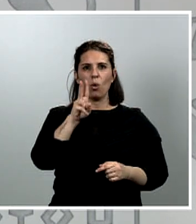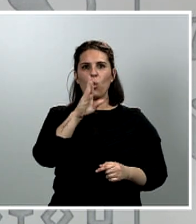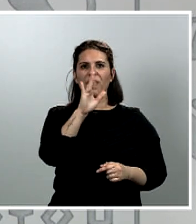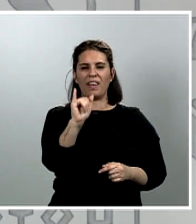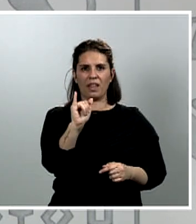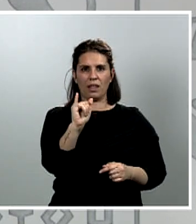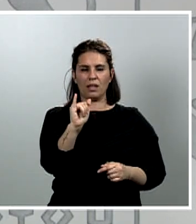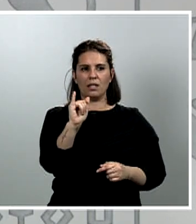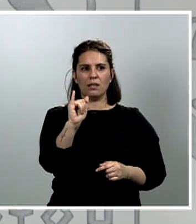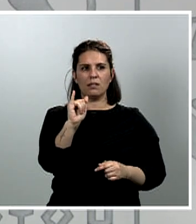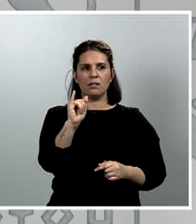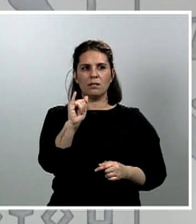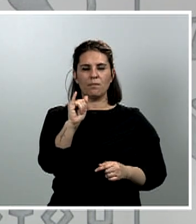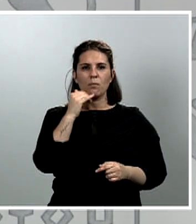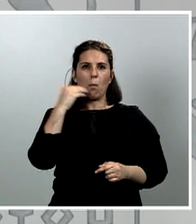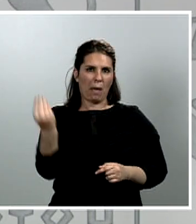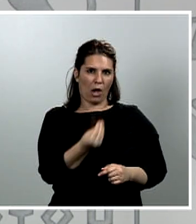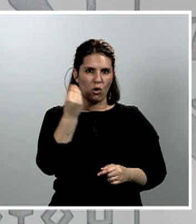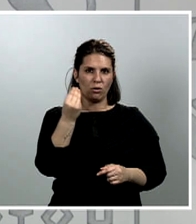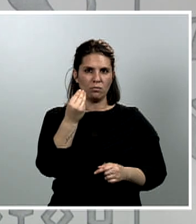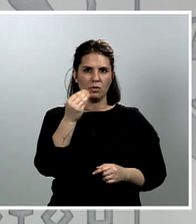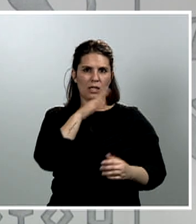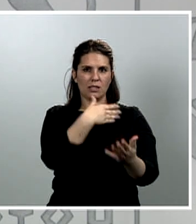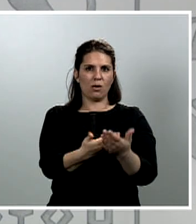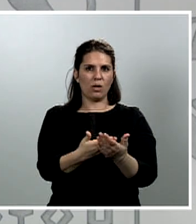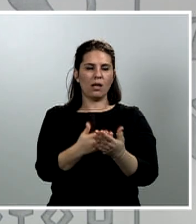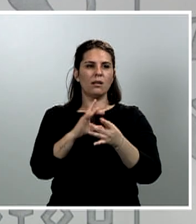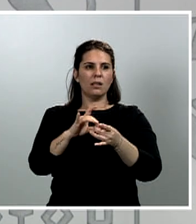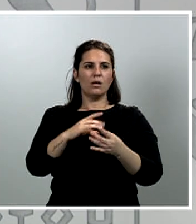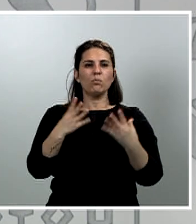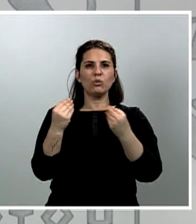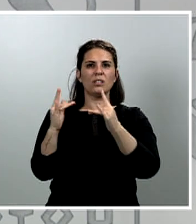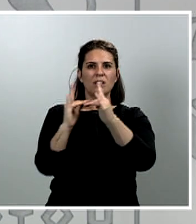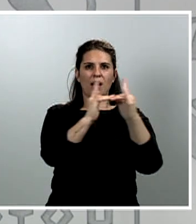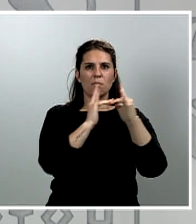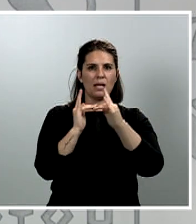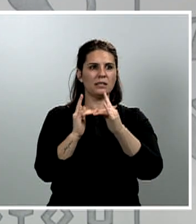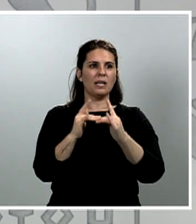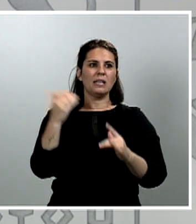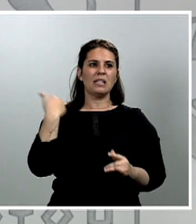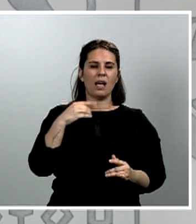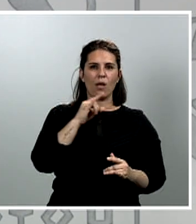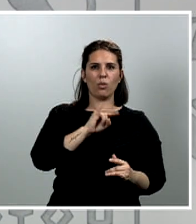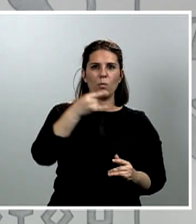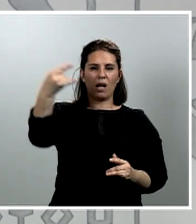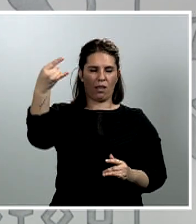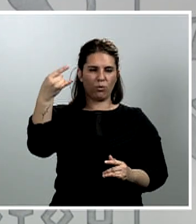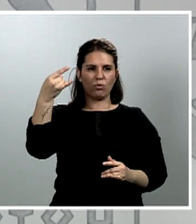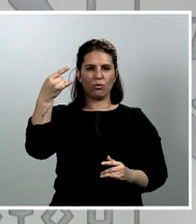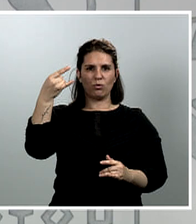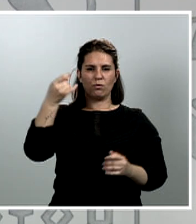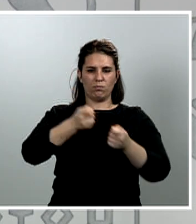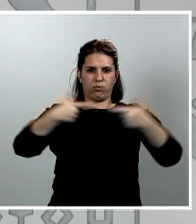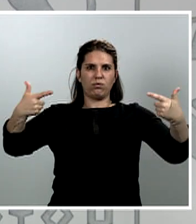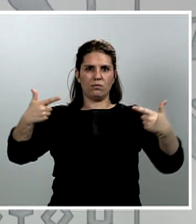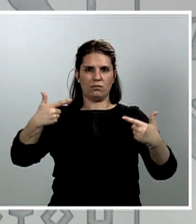de las que tenemos ahora mismo. Tenemos muchas camas de UCI, pero tengan en cuenta que se ha duplicado de forma muy rápida, se ha multiplicado por 2,5 veces, si